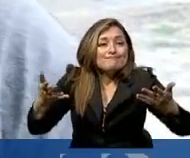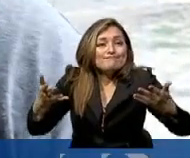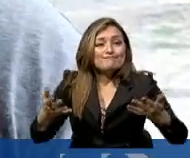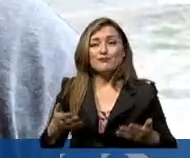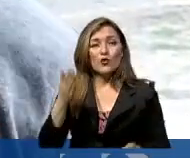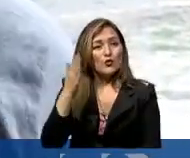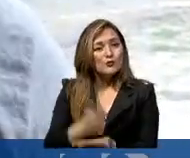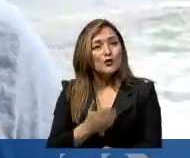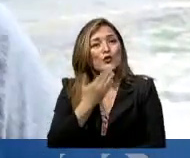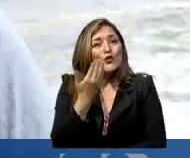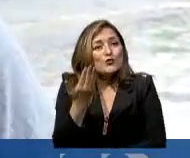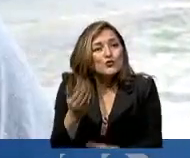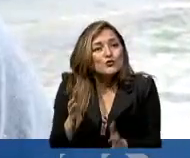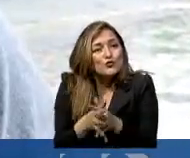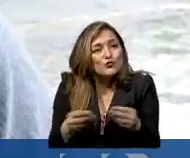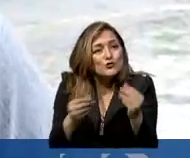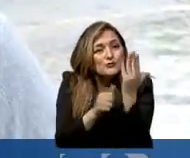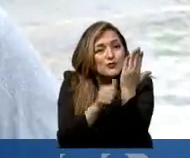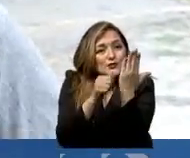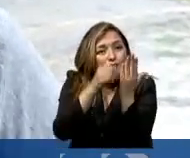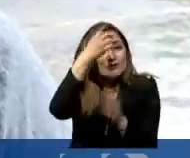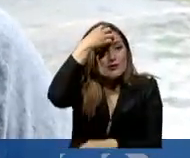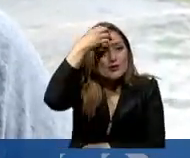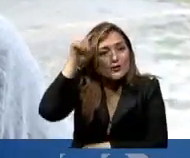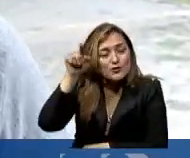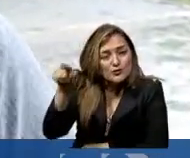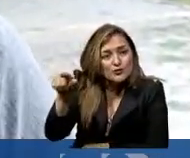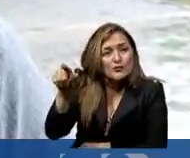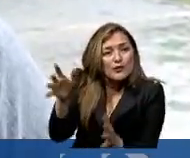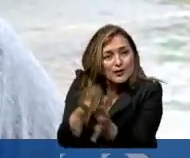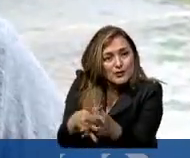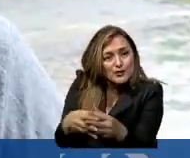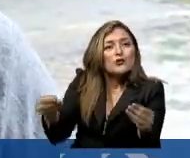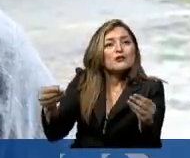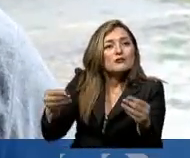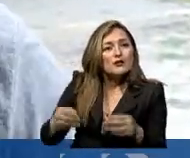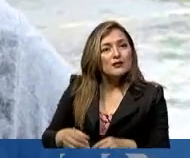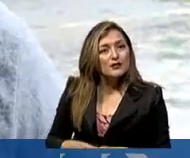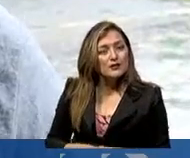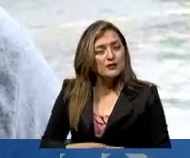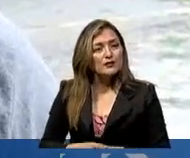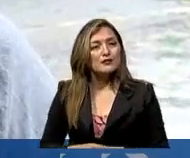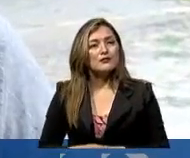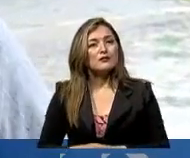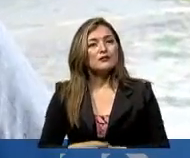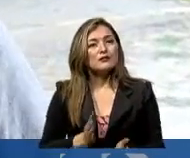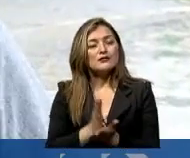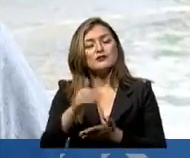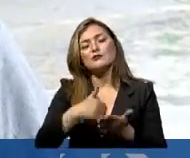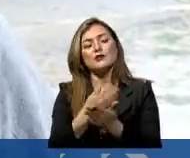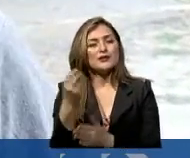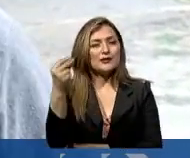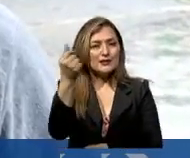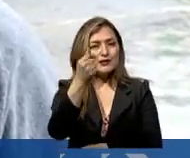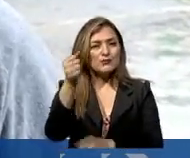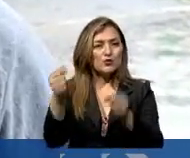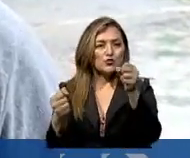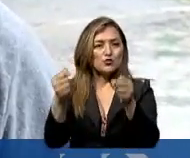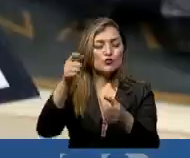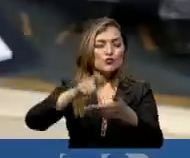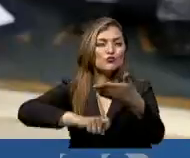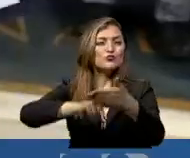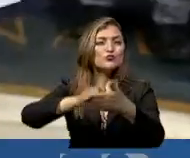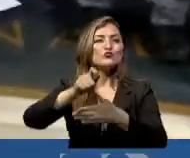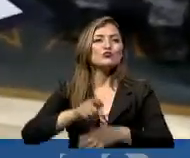más estos actos, esperamos de que el Ministerio de Educación tome cartas en el asunto y por favor viabilice la contratación del transporte